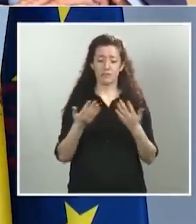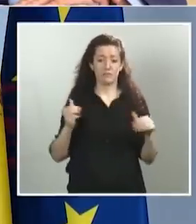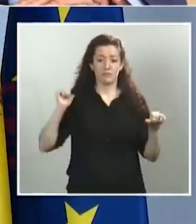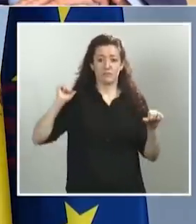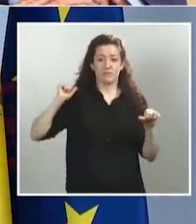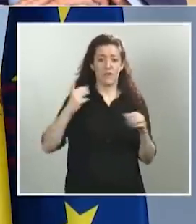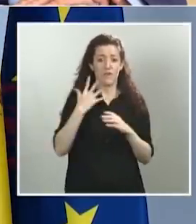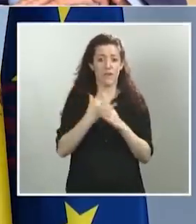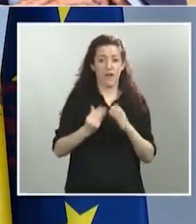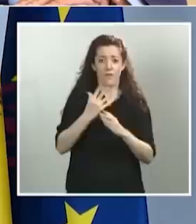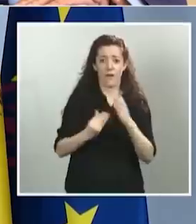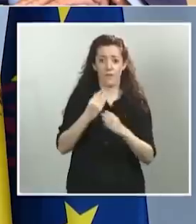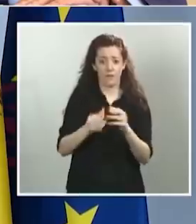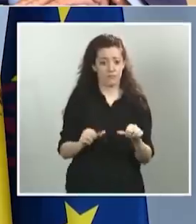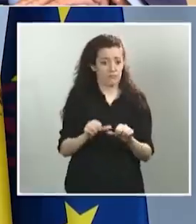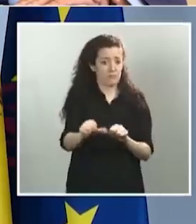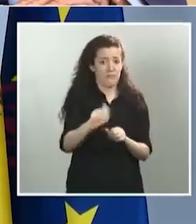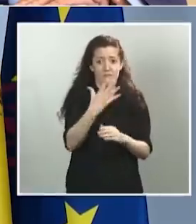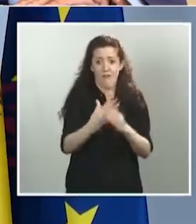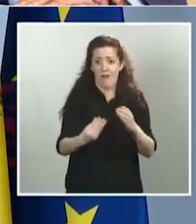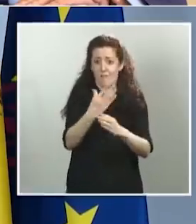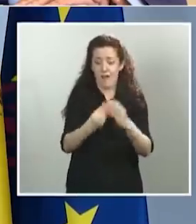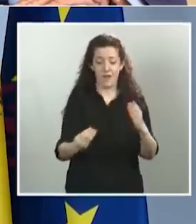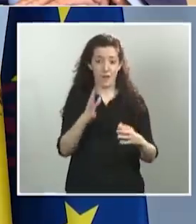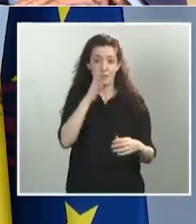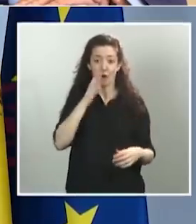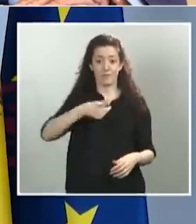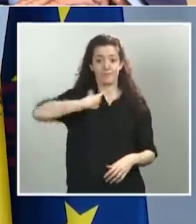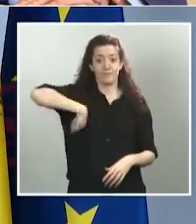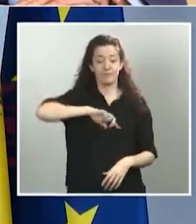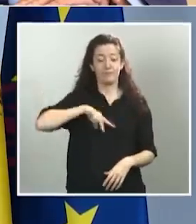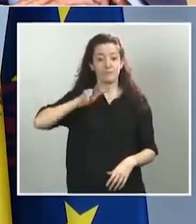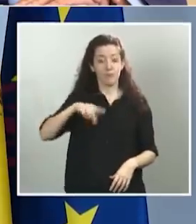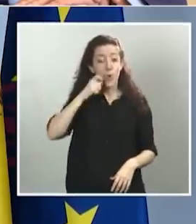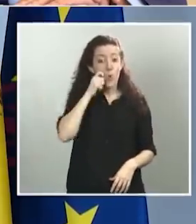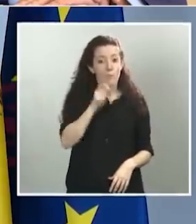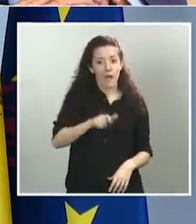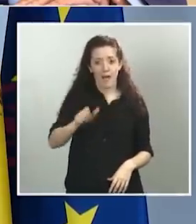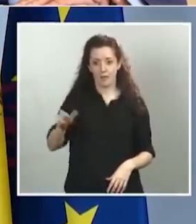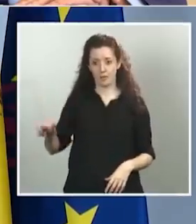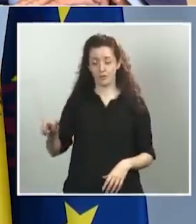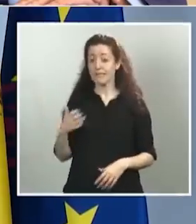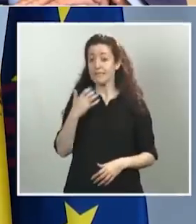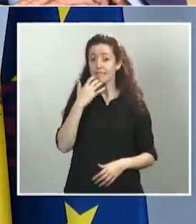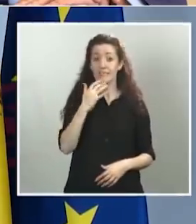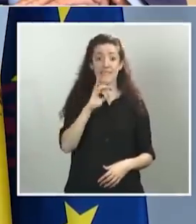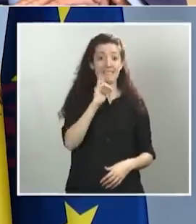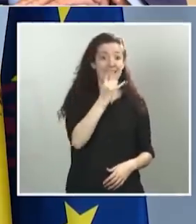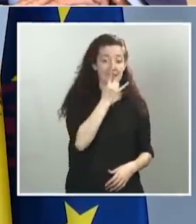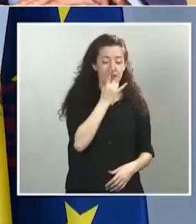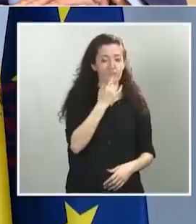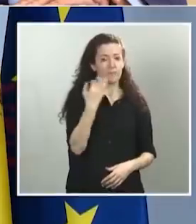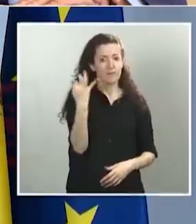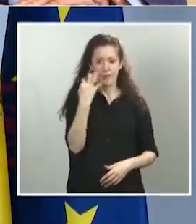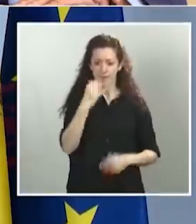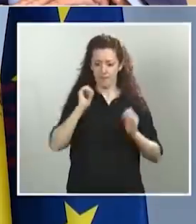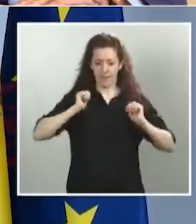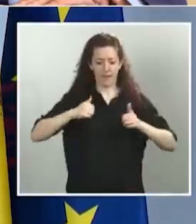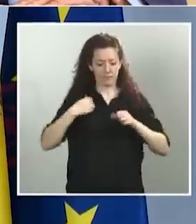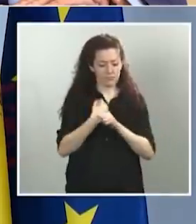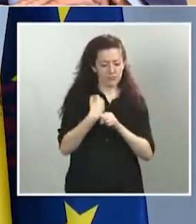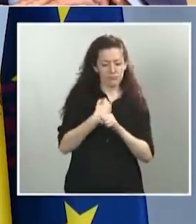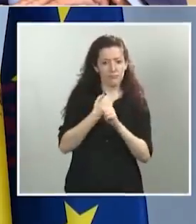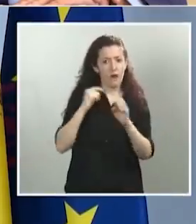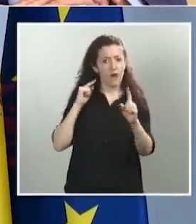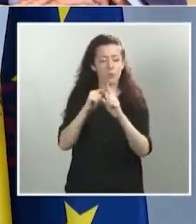de Distrito, lo hago a través de Twitter, de otras redes sociales, y en estas semanas de confinamiento pues está aprovechando a hacer una